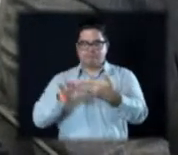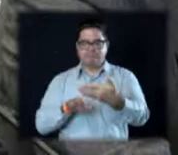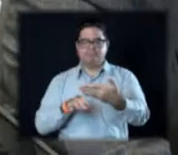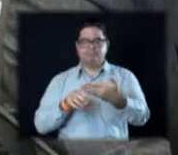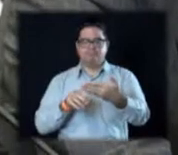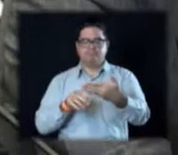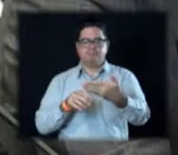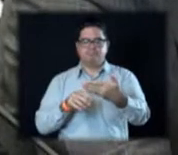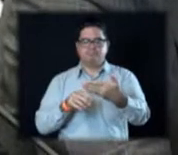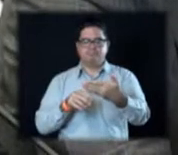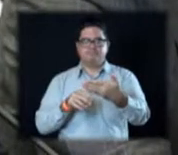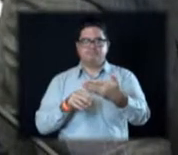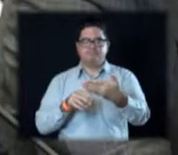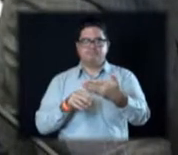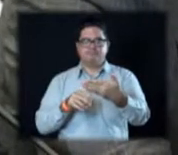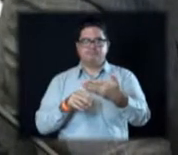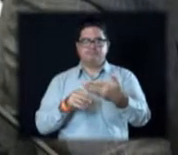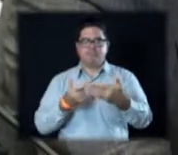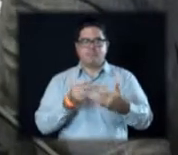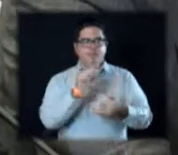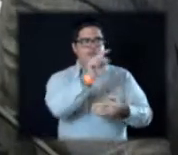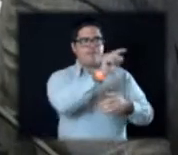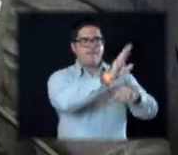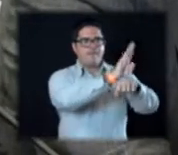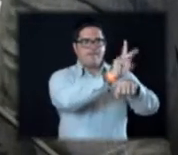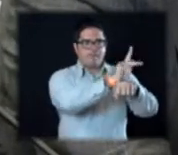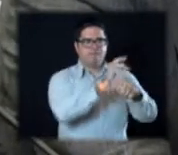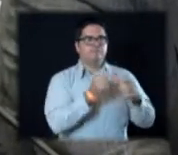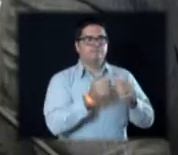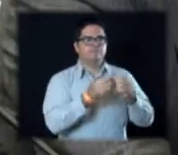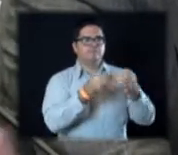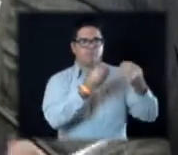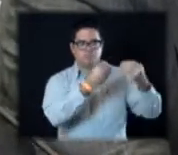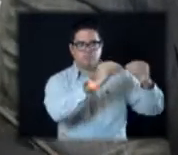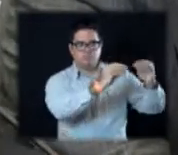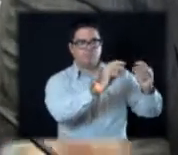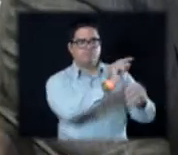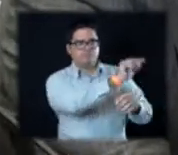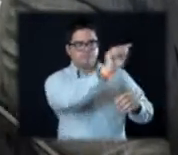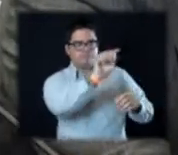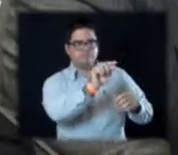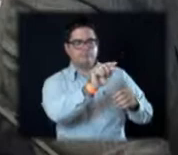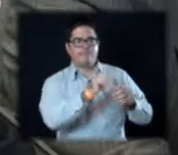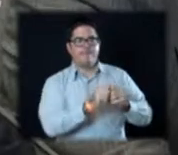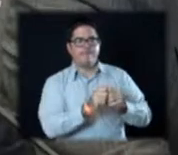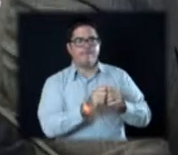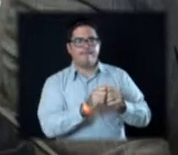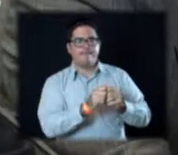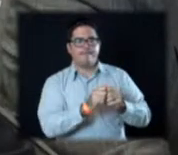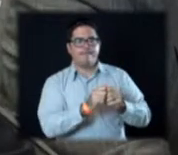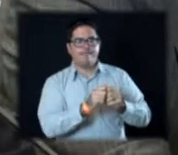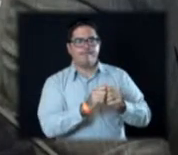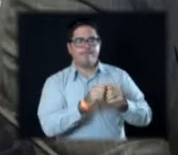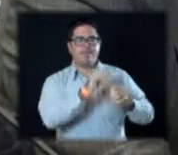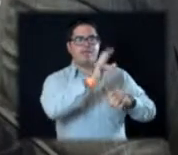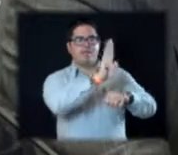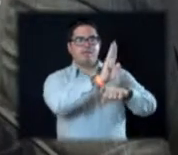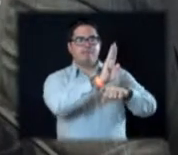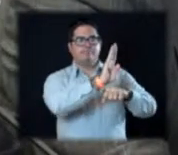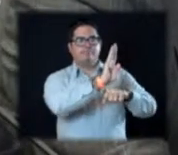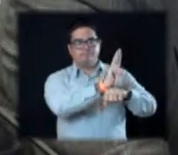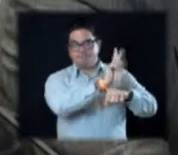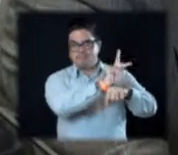instituciones, AFAF ha hecho un inventario de las cuentas y ha logrado acceso a plataformas comerciales en línea.